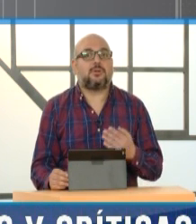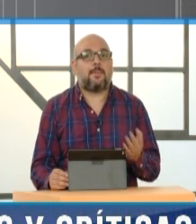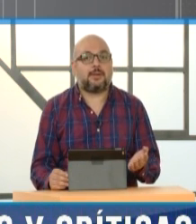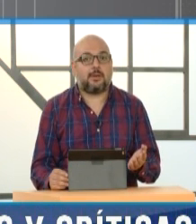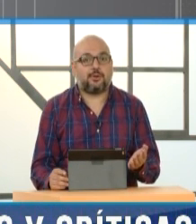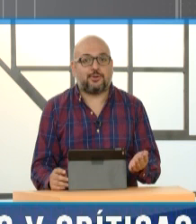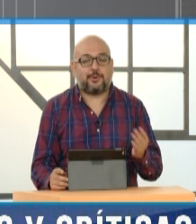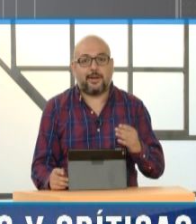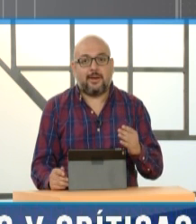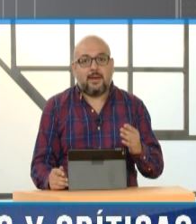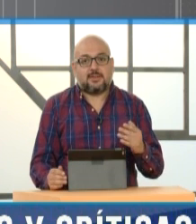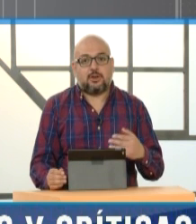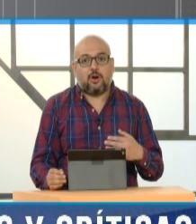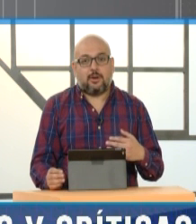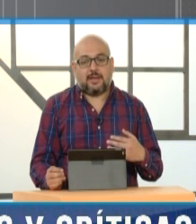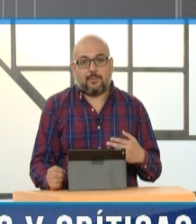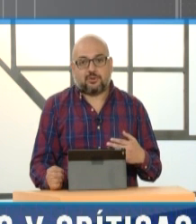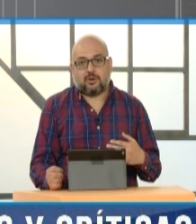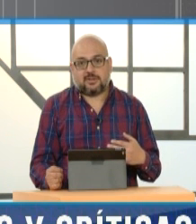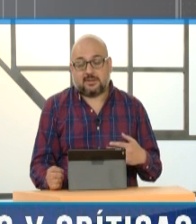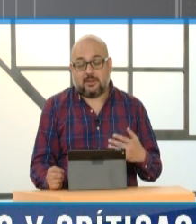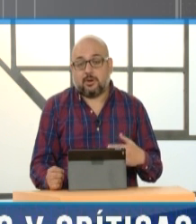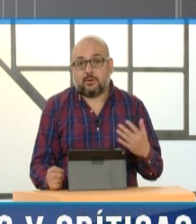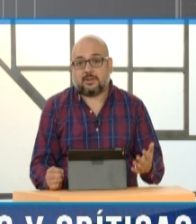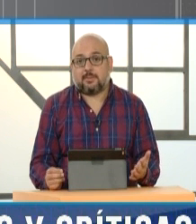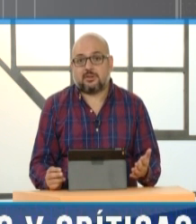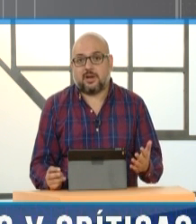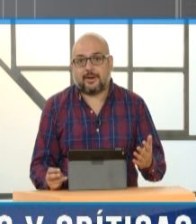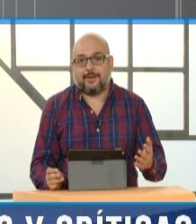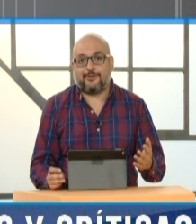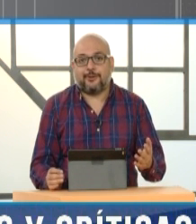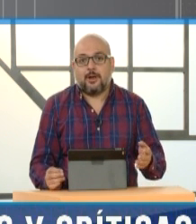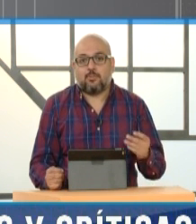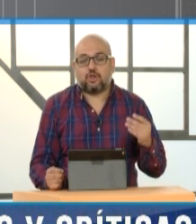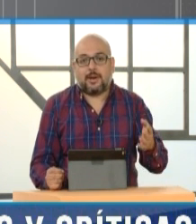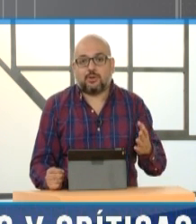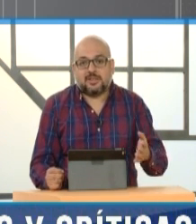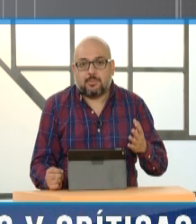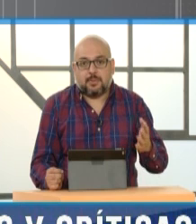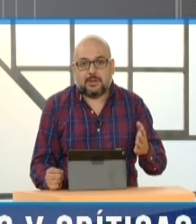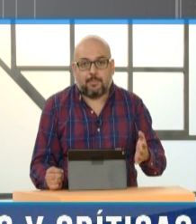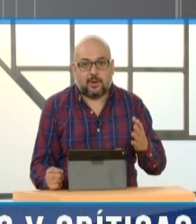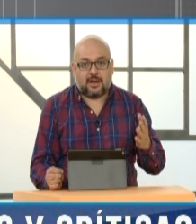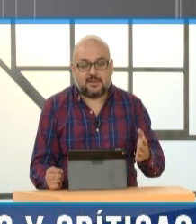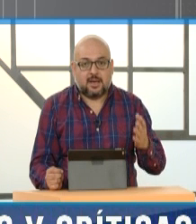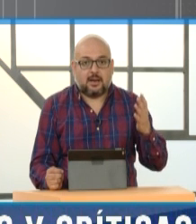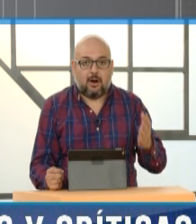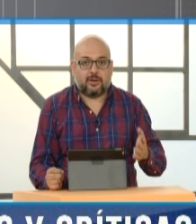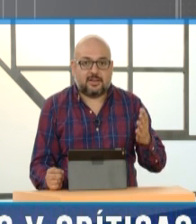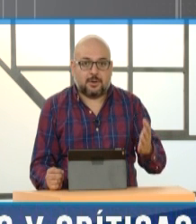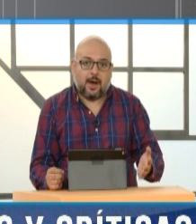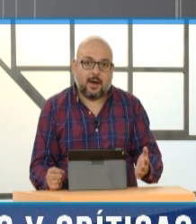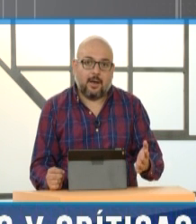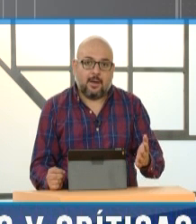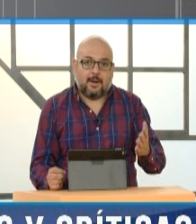se fundamente el voto, porque si no, digamos, lo que se siente, bueno, que también es una realidad, ¿no? Muchos van a votar simplemente porque es la orden